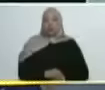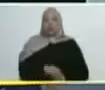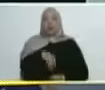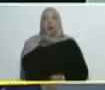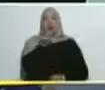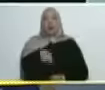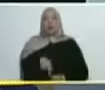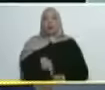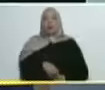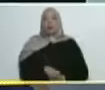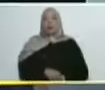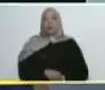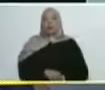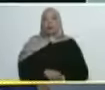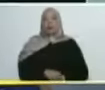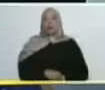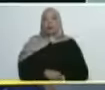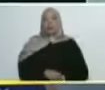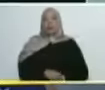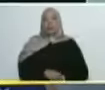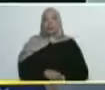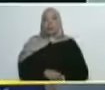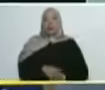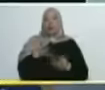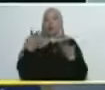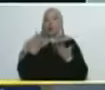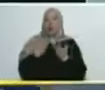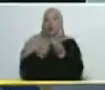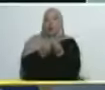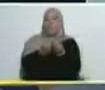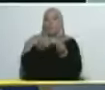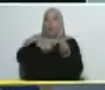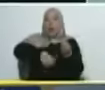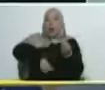También nos acompaña la tercera generación,